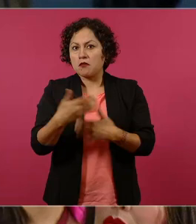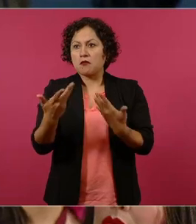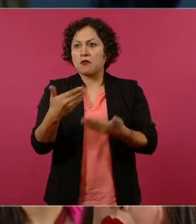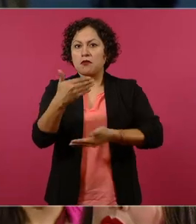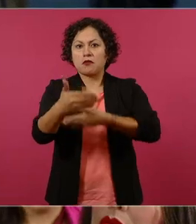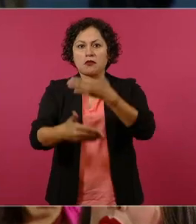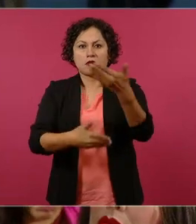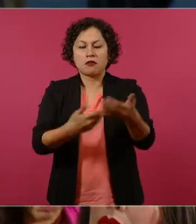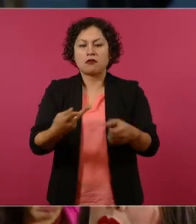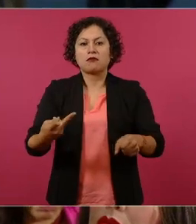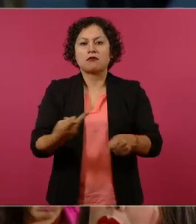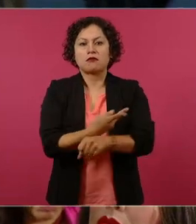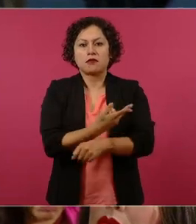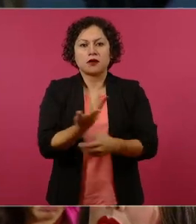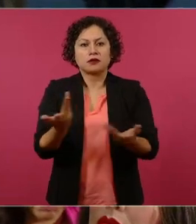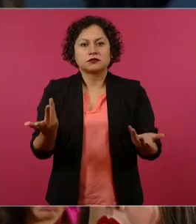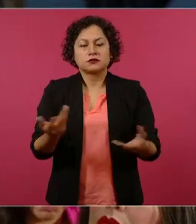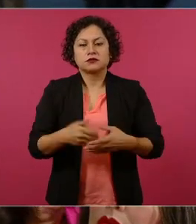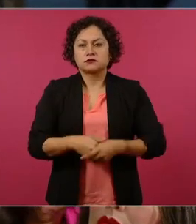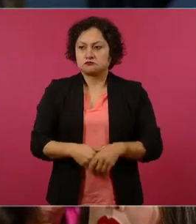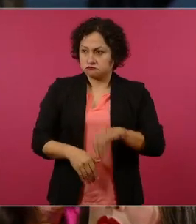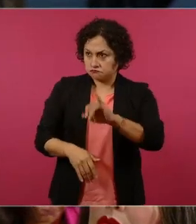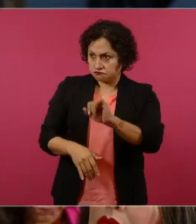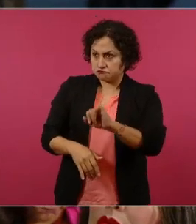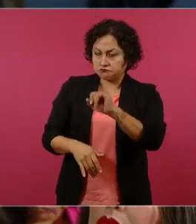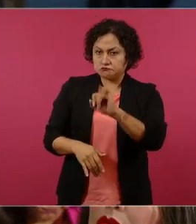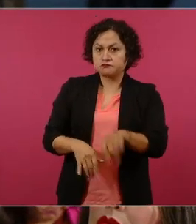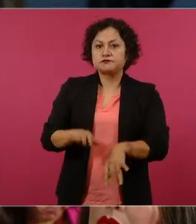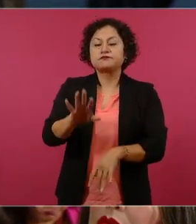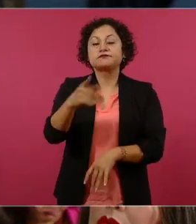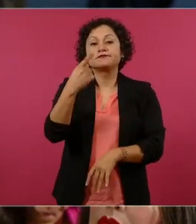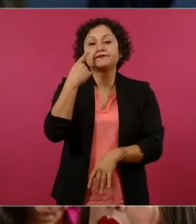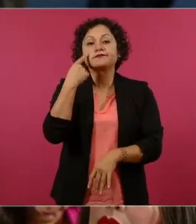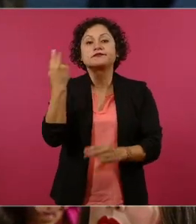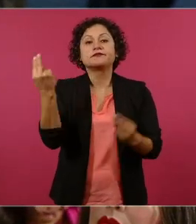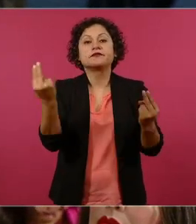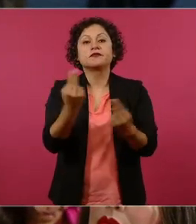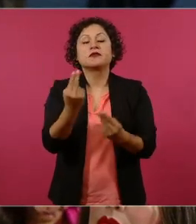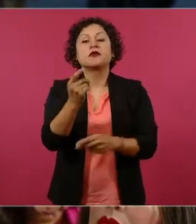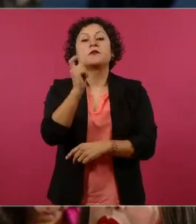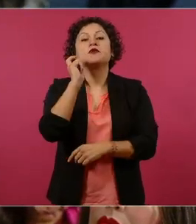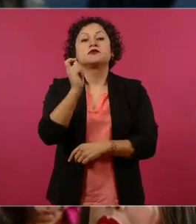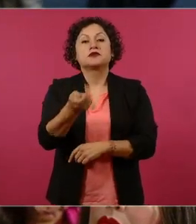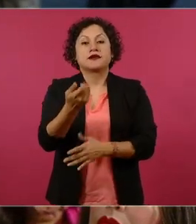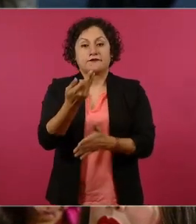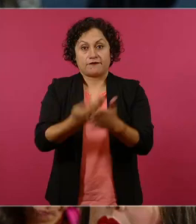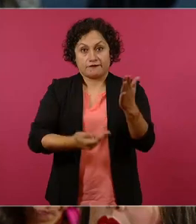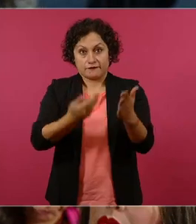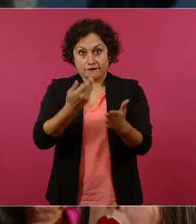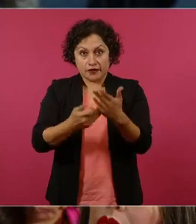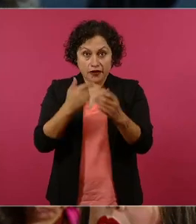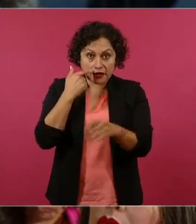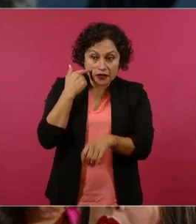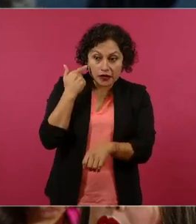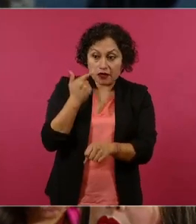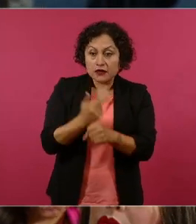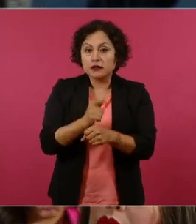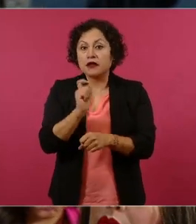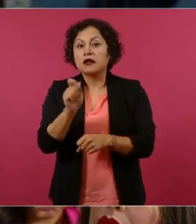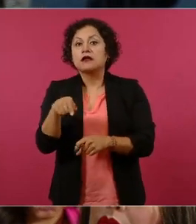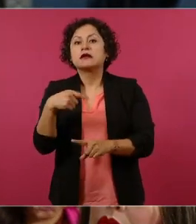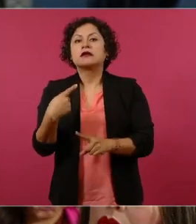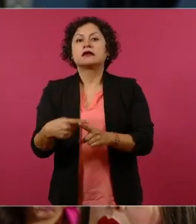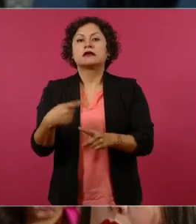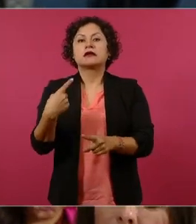de las periodistas y y si es necesario este investigar también eh a la alcaldesa diuca porque de alguna